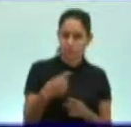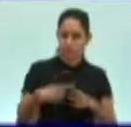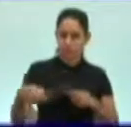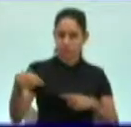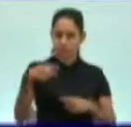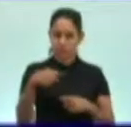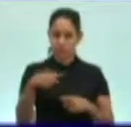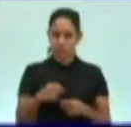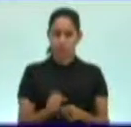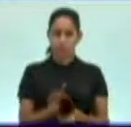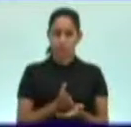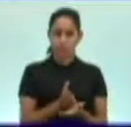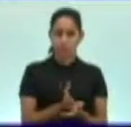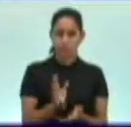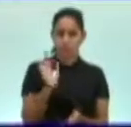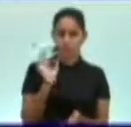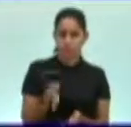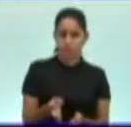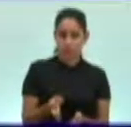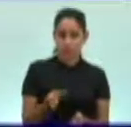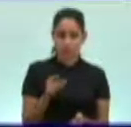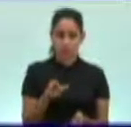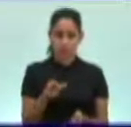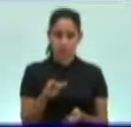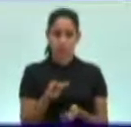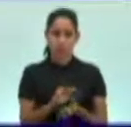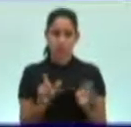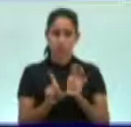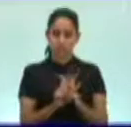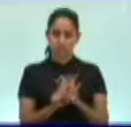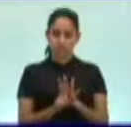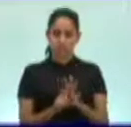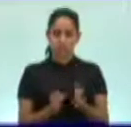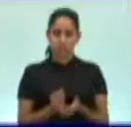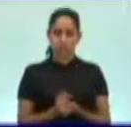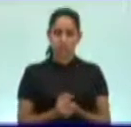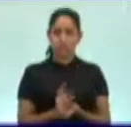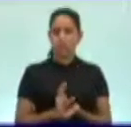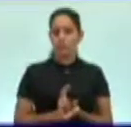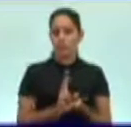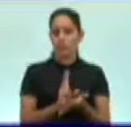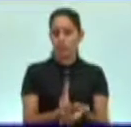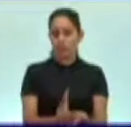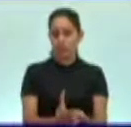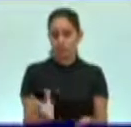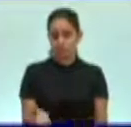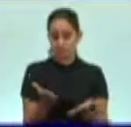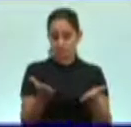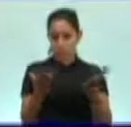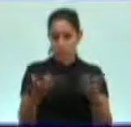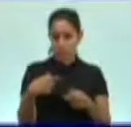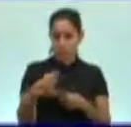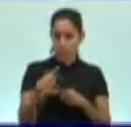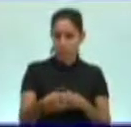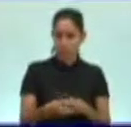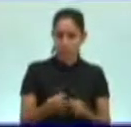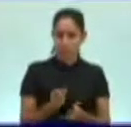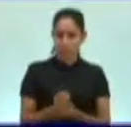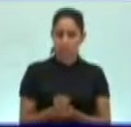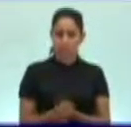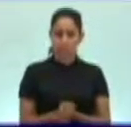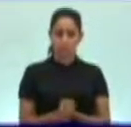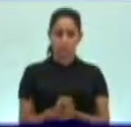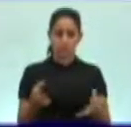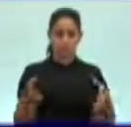acciones previstas para cumplir esta ley y que en las visitas que desarrollará el organismo central, es